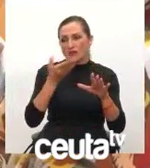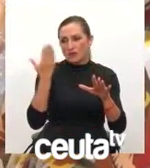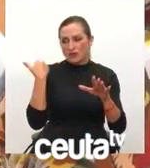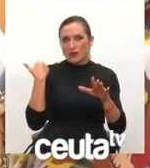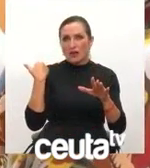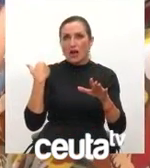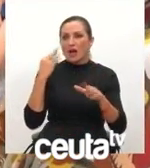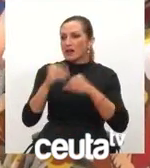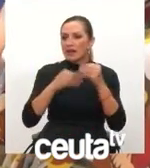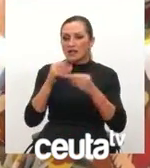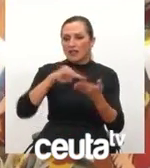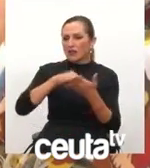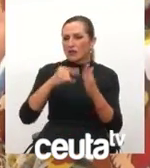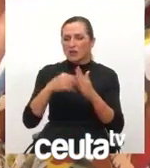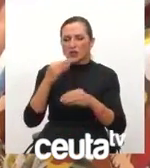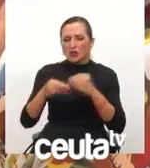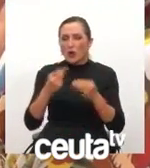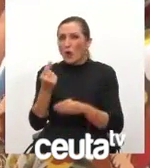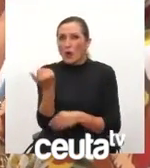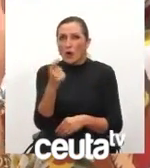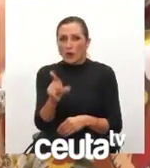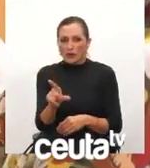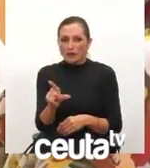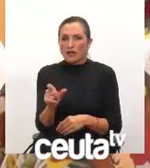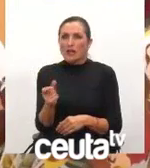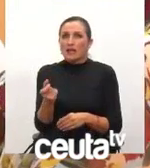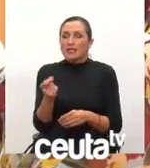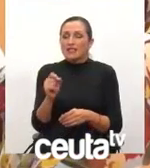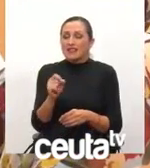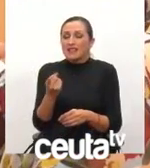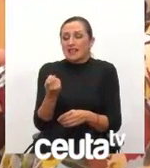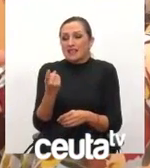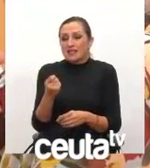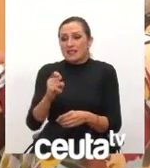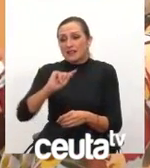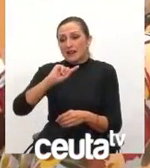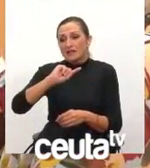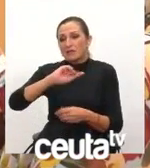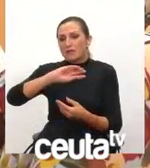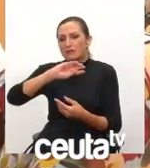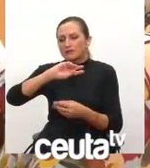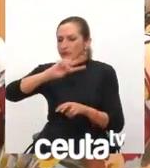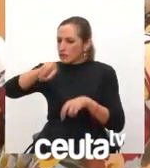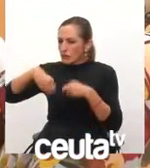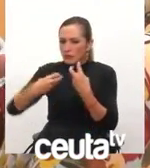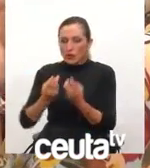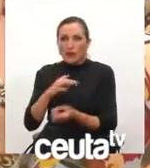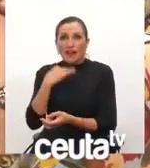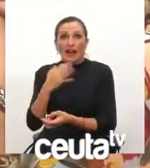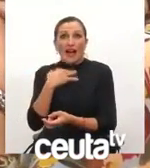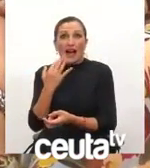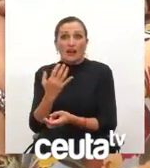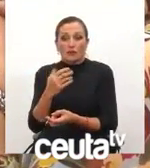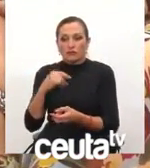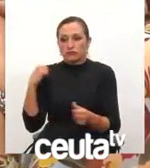proyecto, si es necesaria realizar alguna modificación del proyecto dado el tiempo transcurrido. Queremos saber